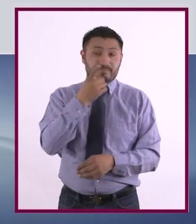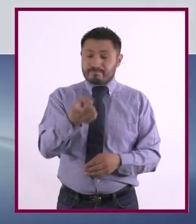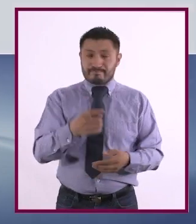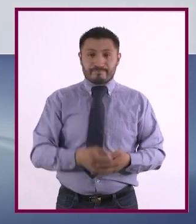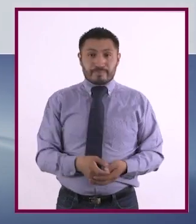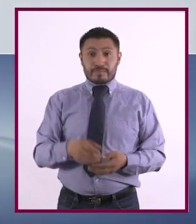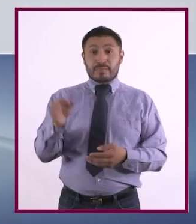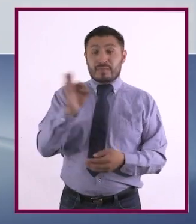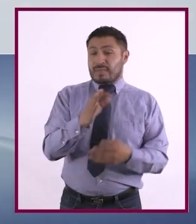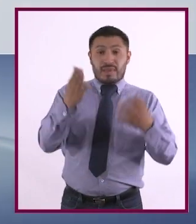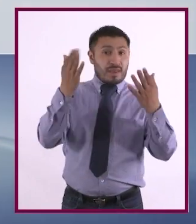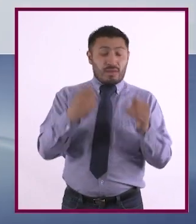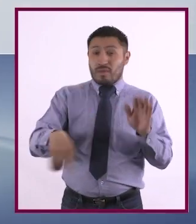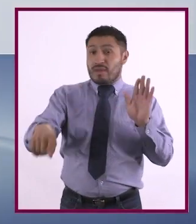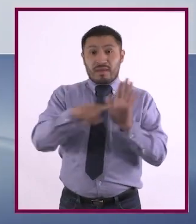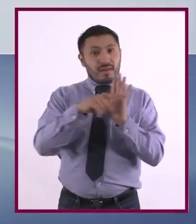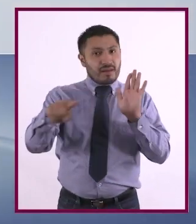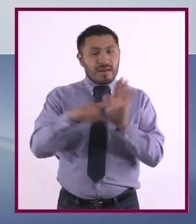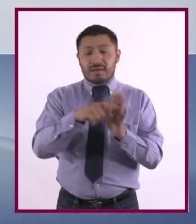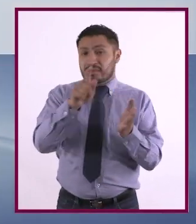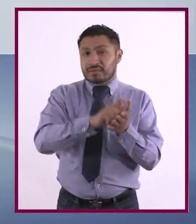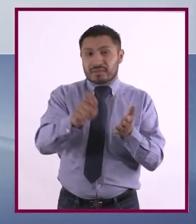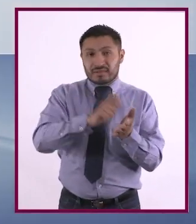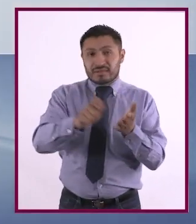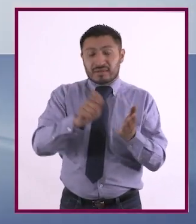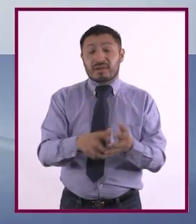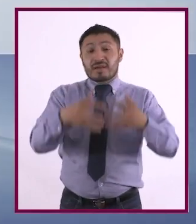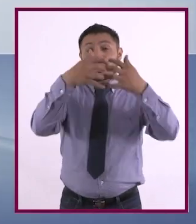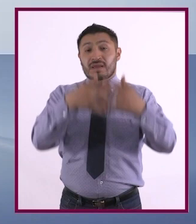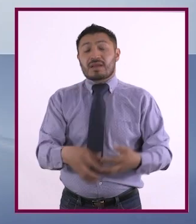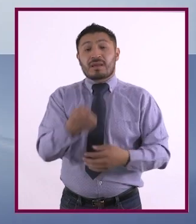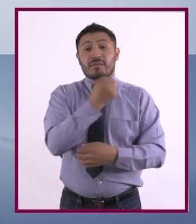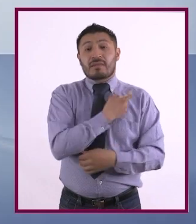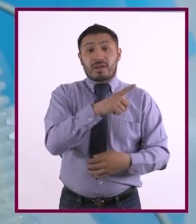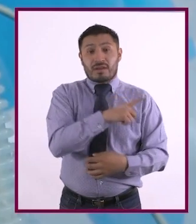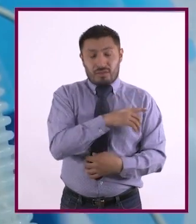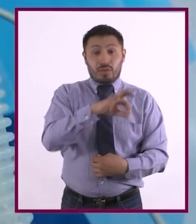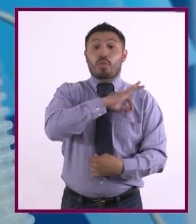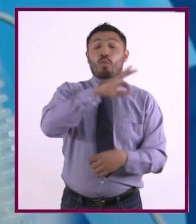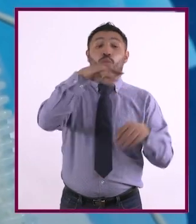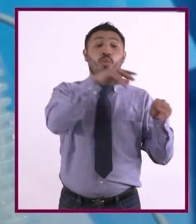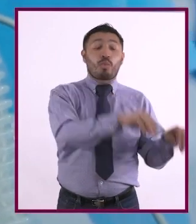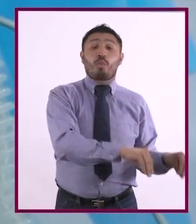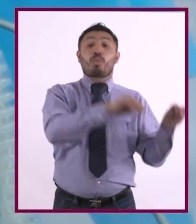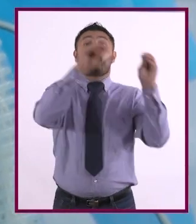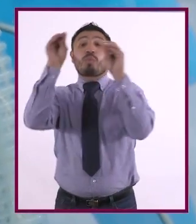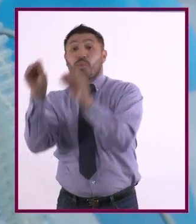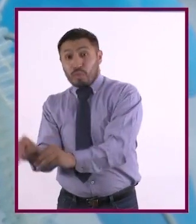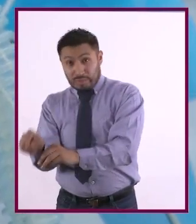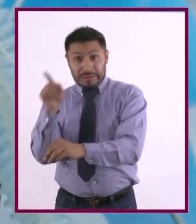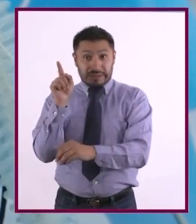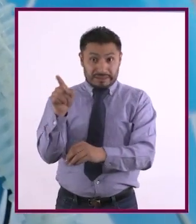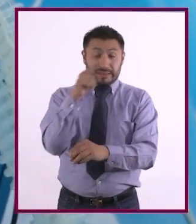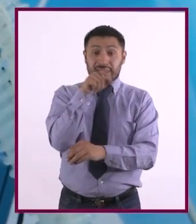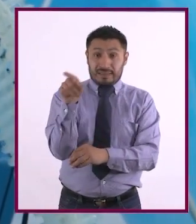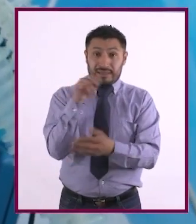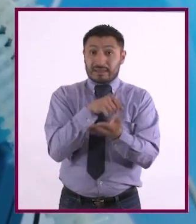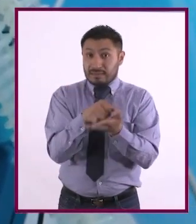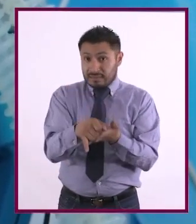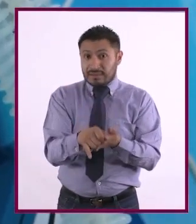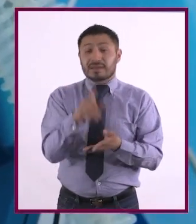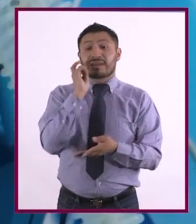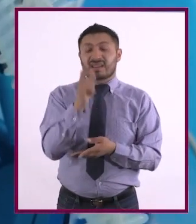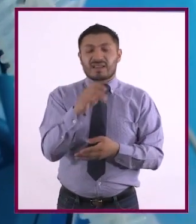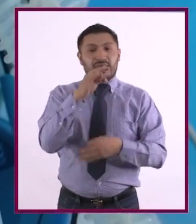no existir negativa documentada, el sistema de salud podrá hacer uso de sus órganos para trasplante. Es decir, todos